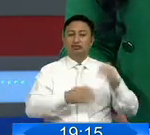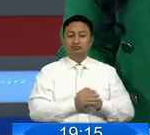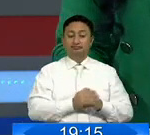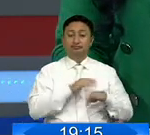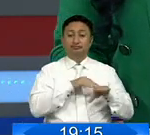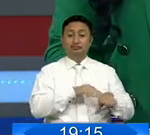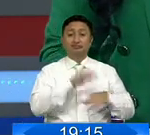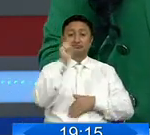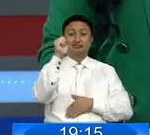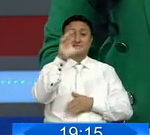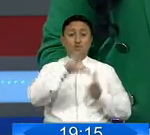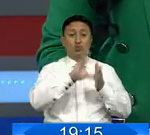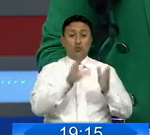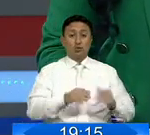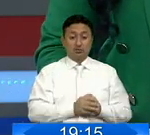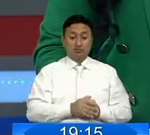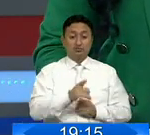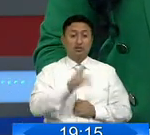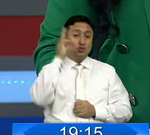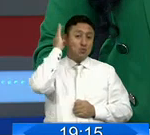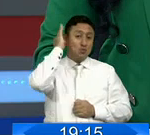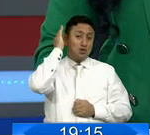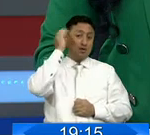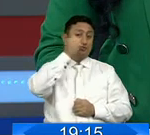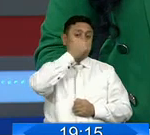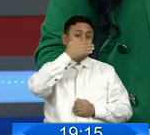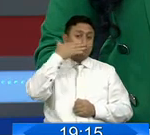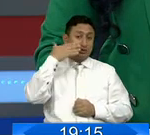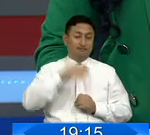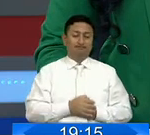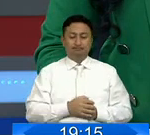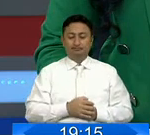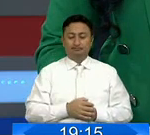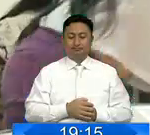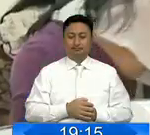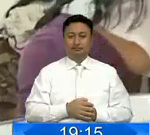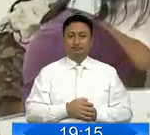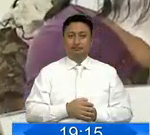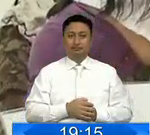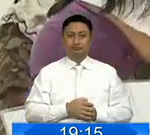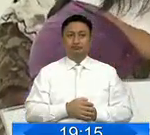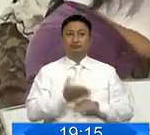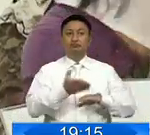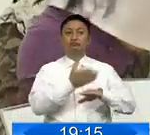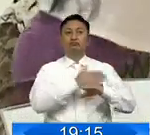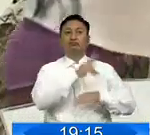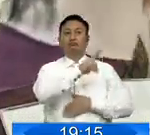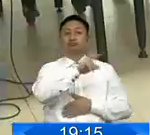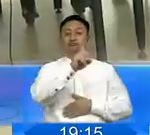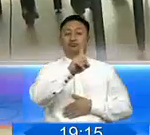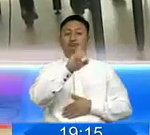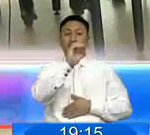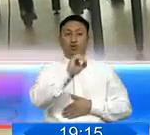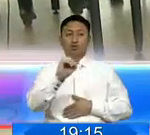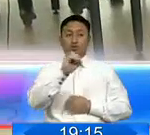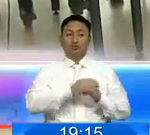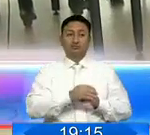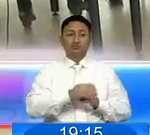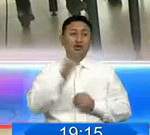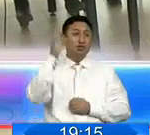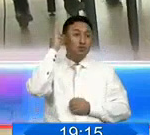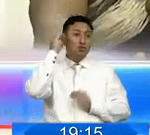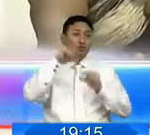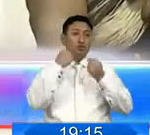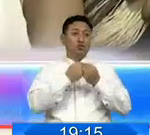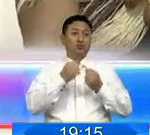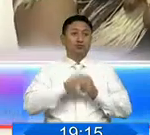los derechos ciudadanos de las mujeres amazónicas del país. El pasado 31 de octubre, varias representantes de grupos